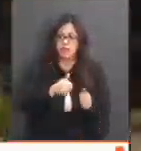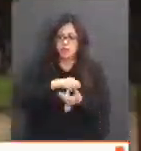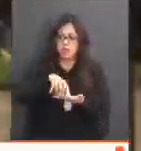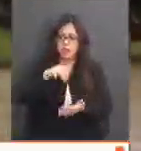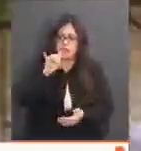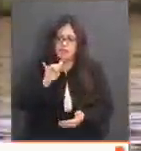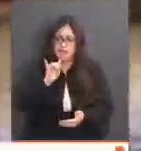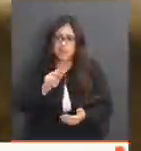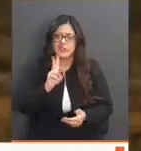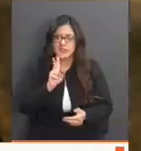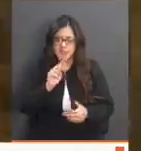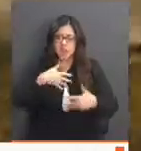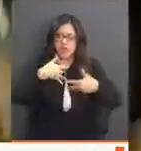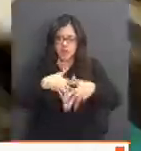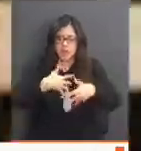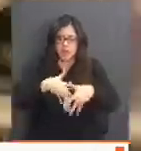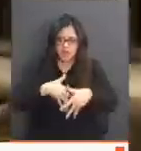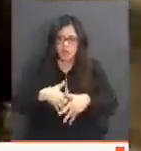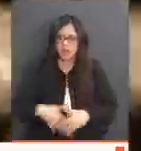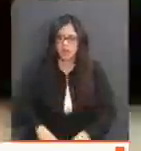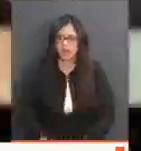nuevo viernes de manifestaciones.